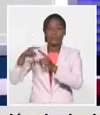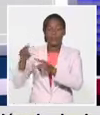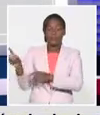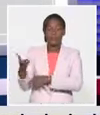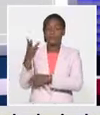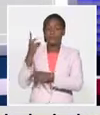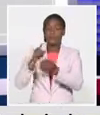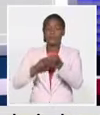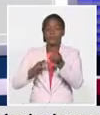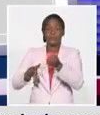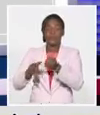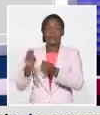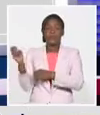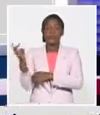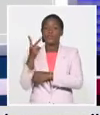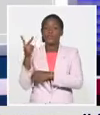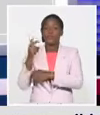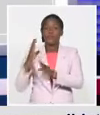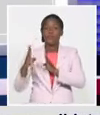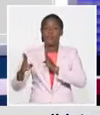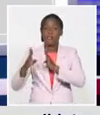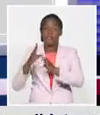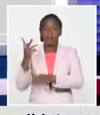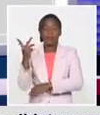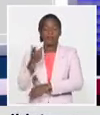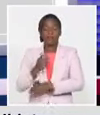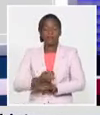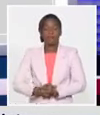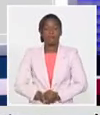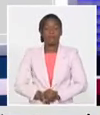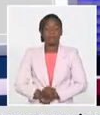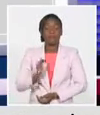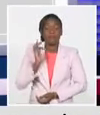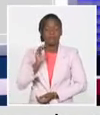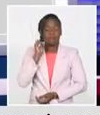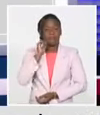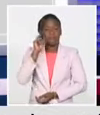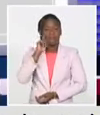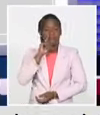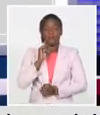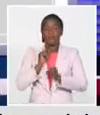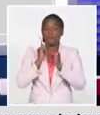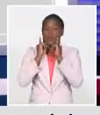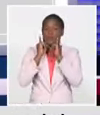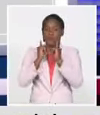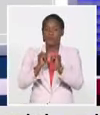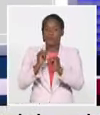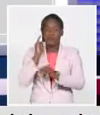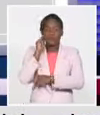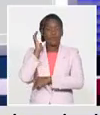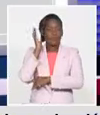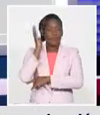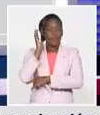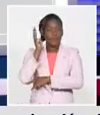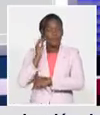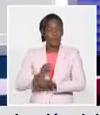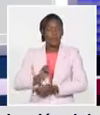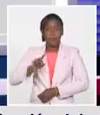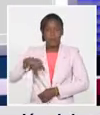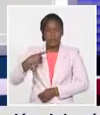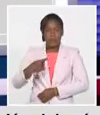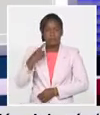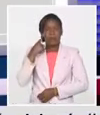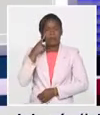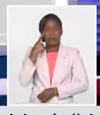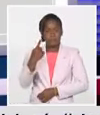segunda dosis. De esta manera estamos poniendo punto final a nuestra conferencia de prensa. Mañana volveremos